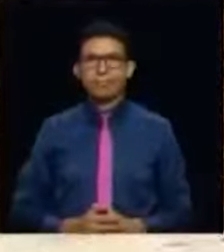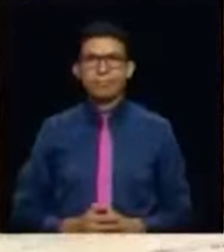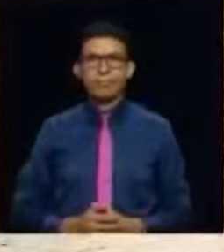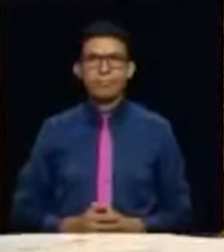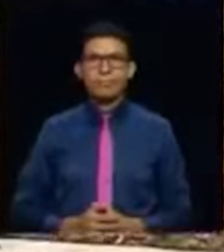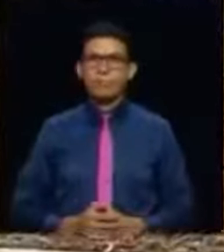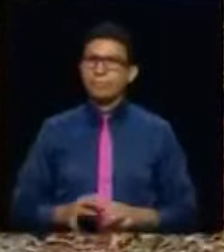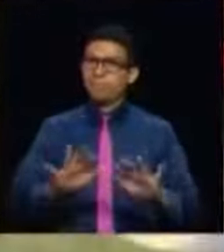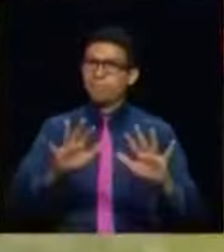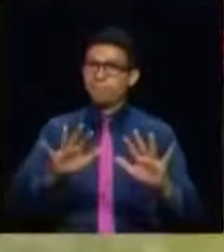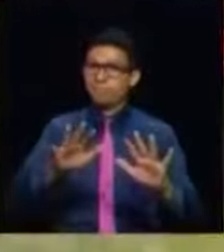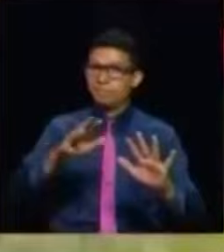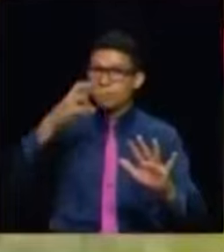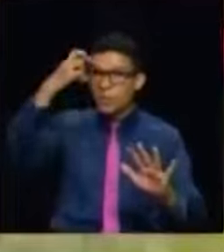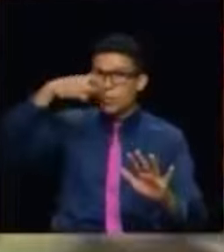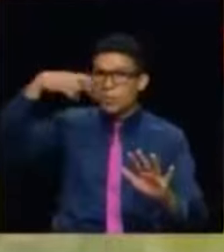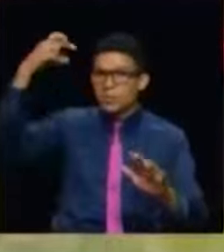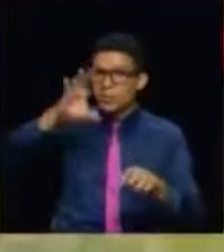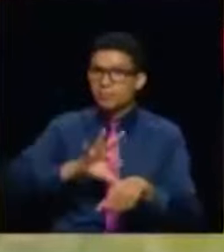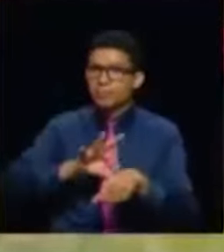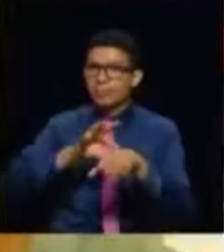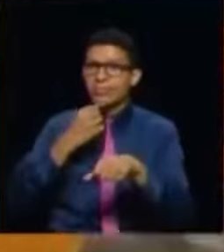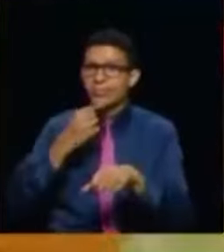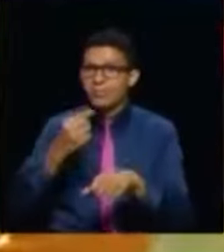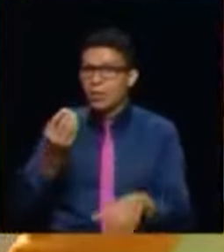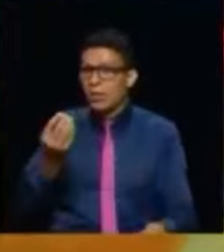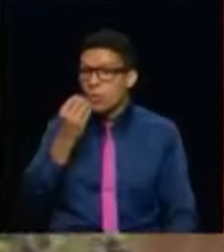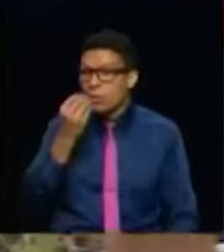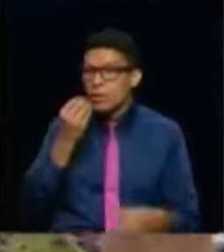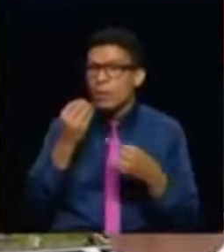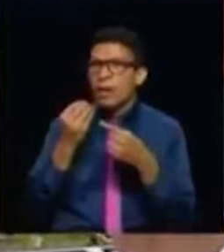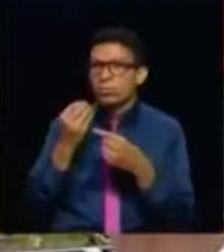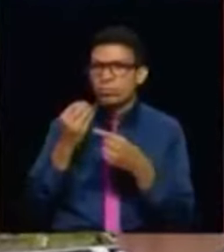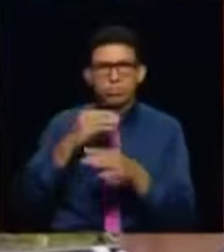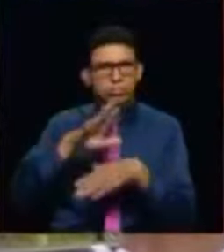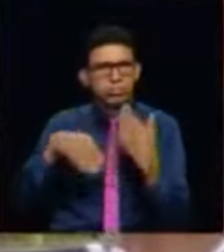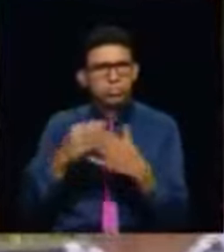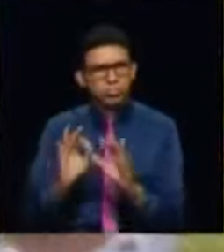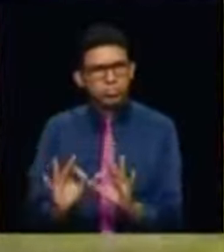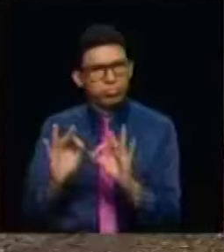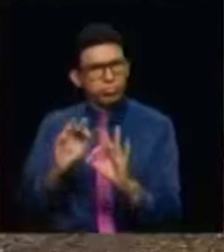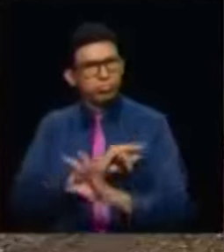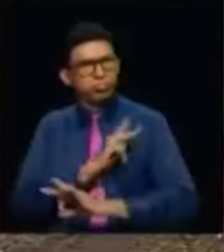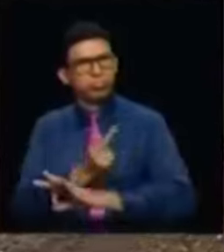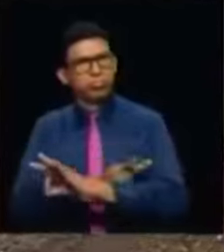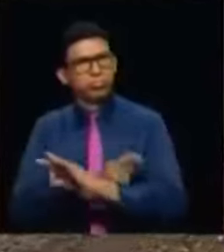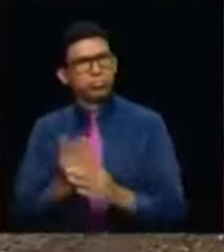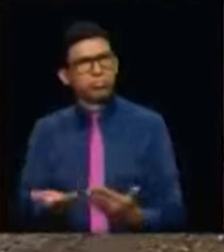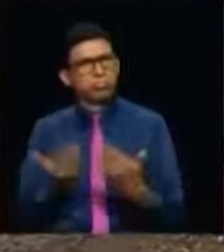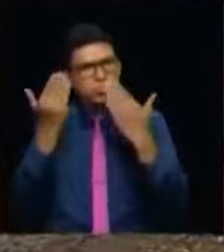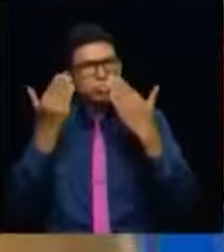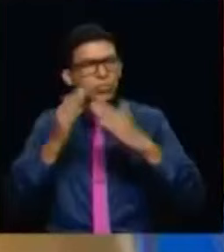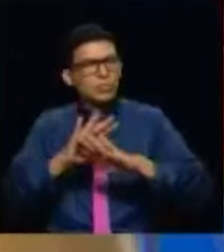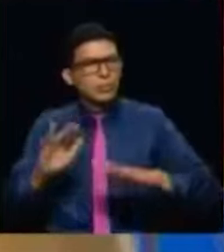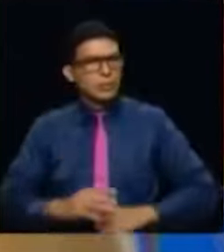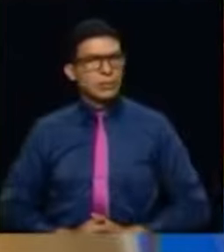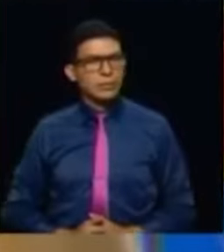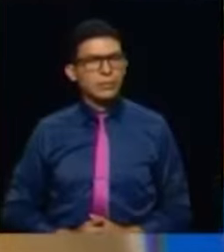Sin embargo, los expertos argumentan que en los alimentos pueden encontrar todos los nutrientes que necesitan para su óptimo desarrollo.